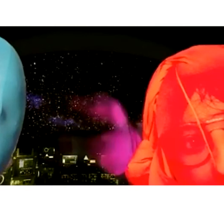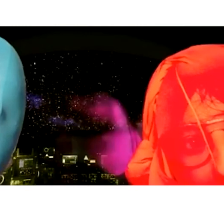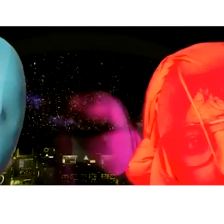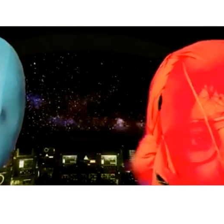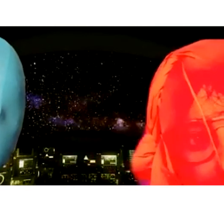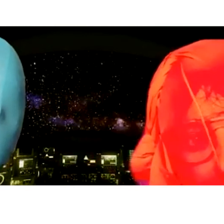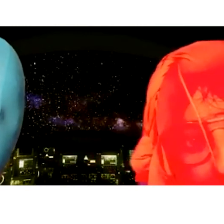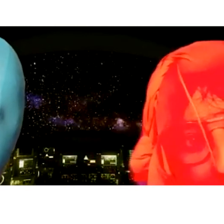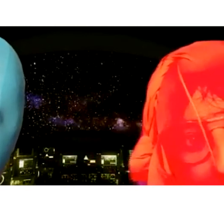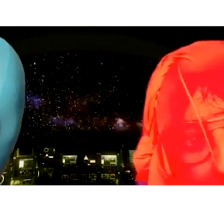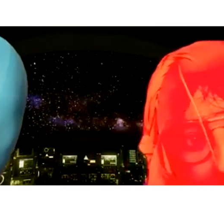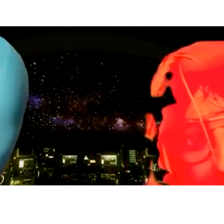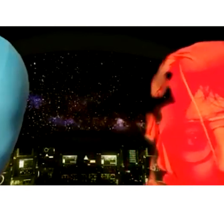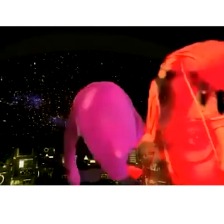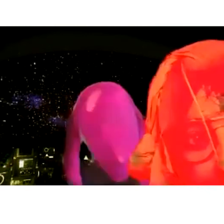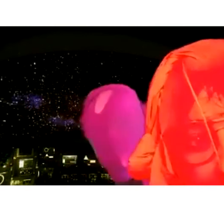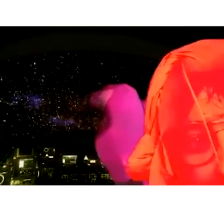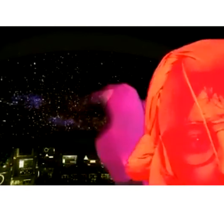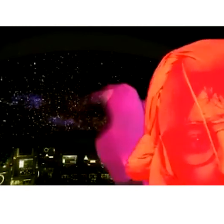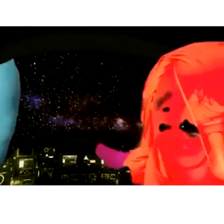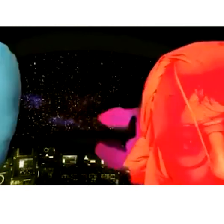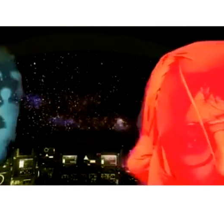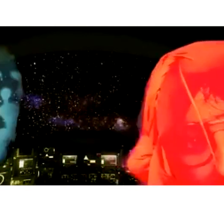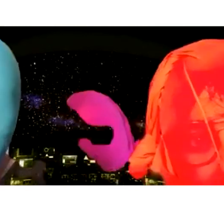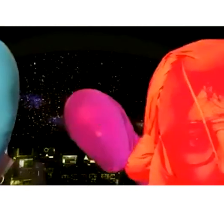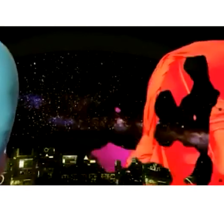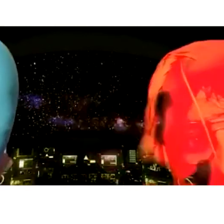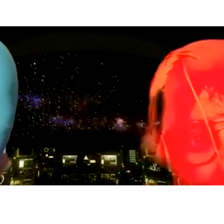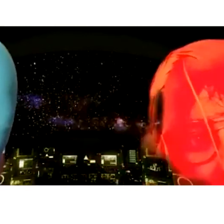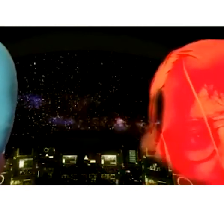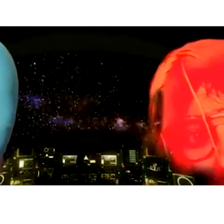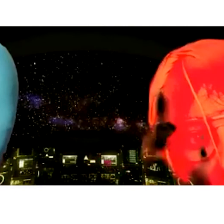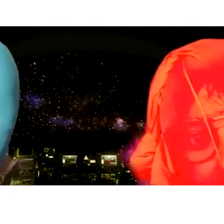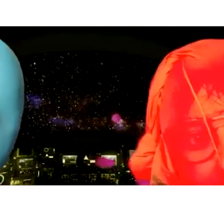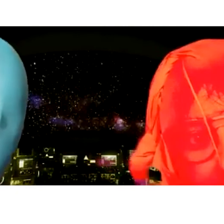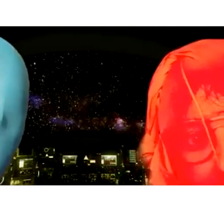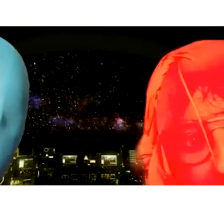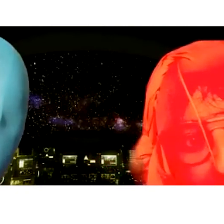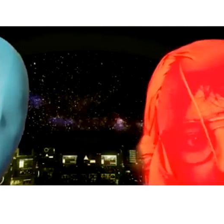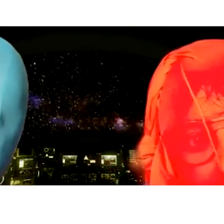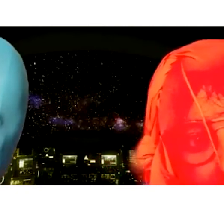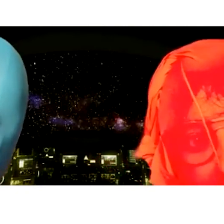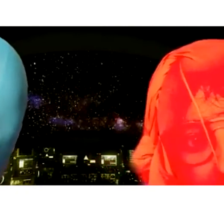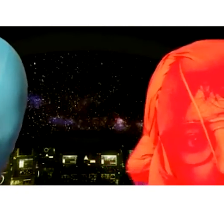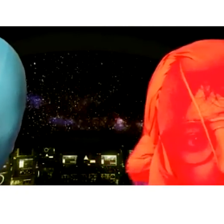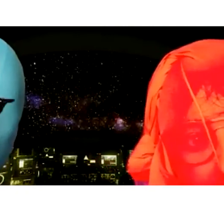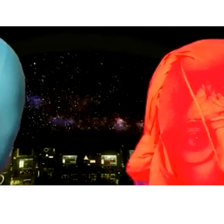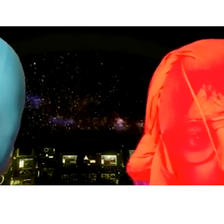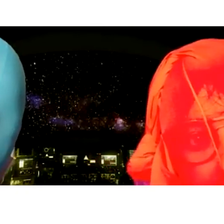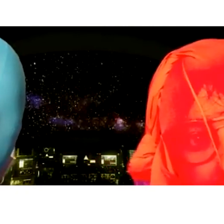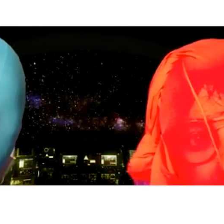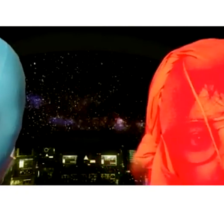de museos, de obras y todo, decíamos de cómo los museos pueden estar en escucha, son iniciativas